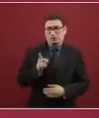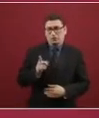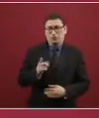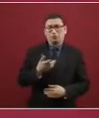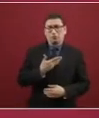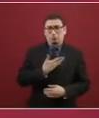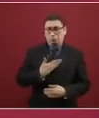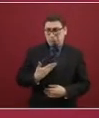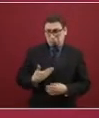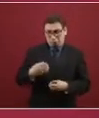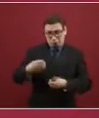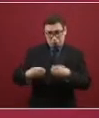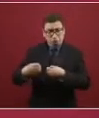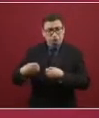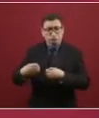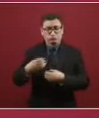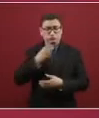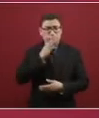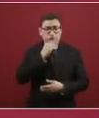delitos de corrupción